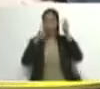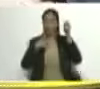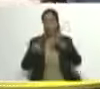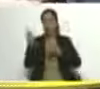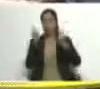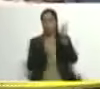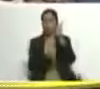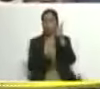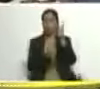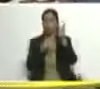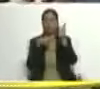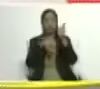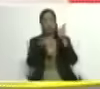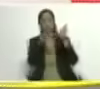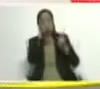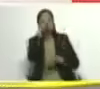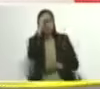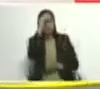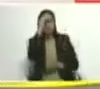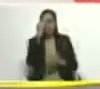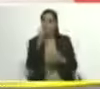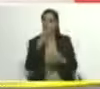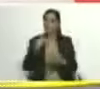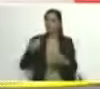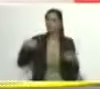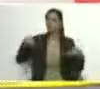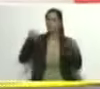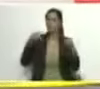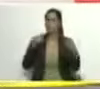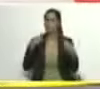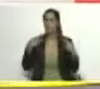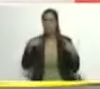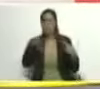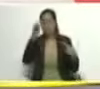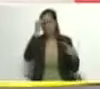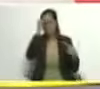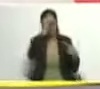muchísimo de ustedes, los fundadores.